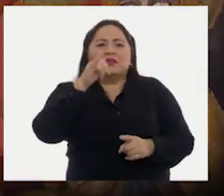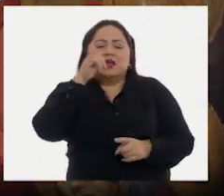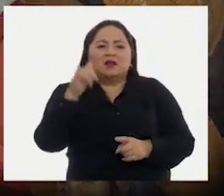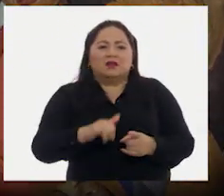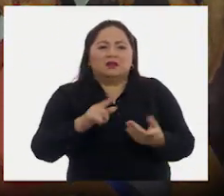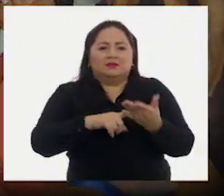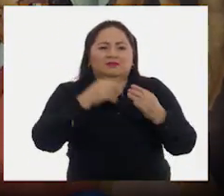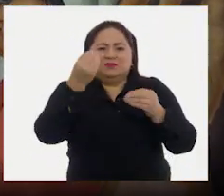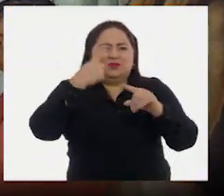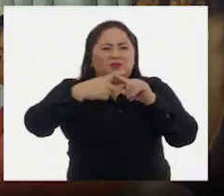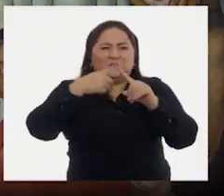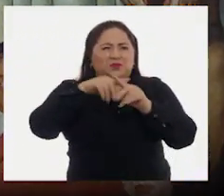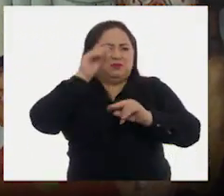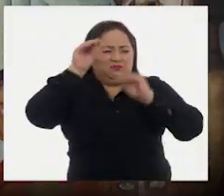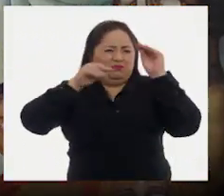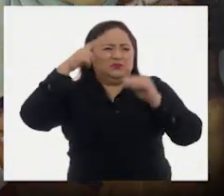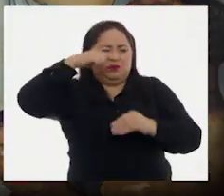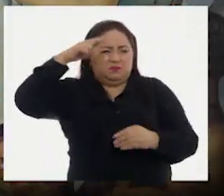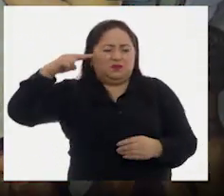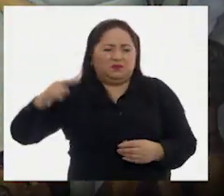y bizantinas.